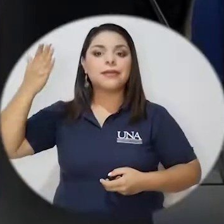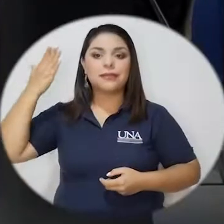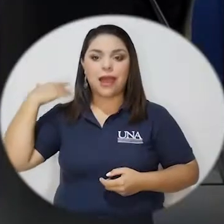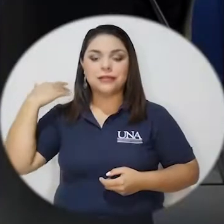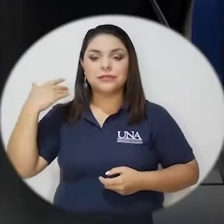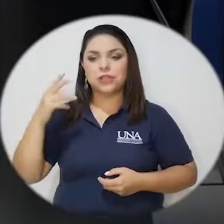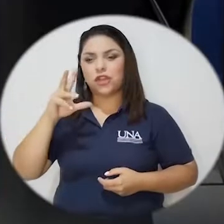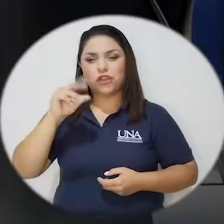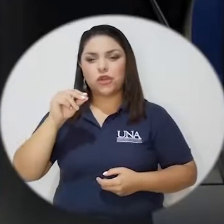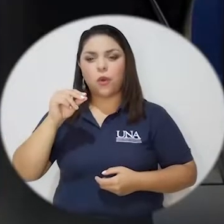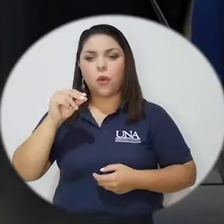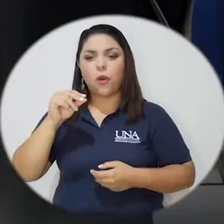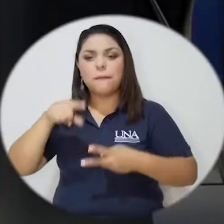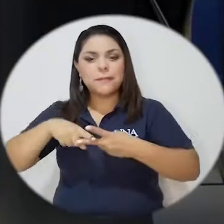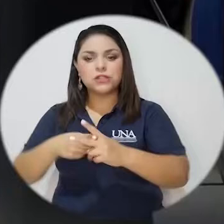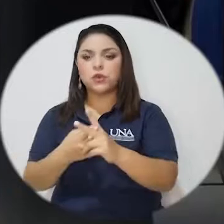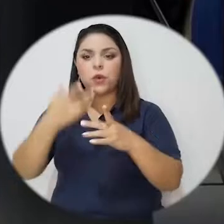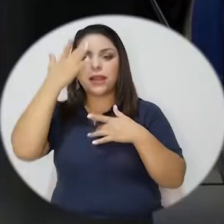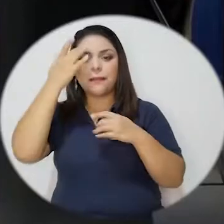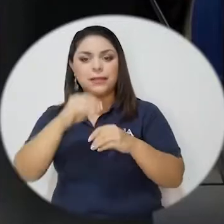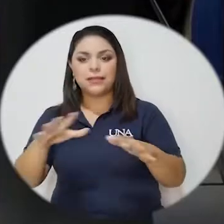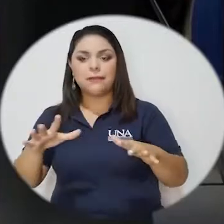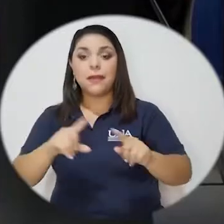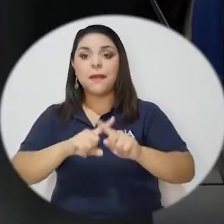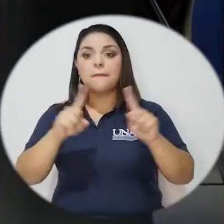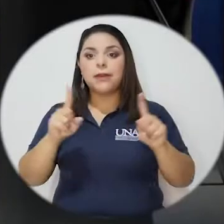con la pandemia, pero se agravó considerablemente con ella.